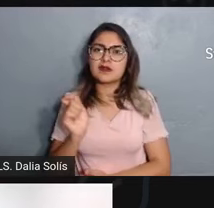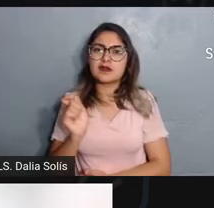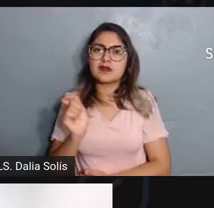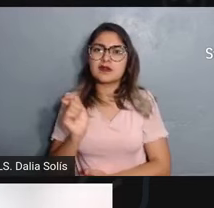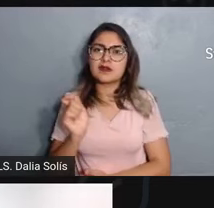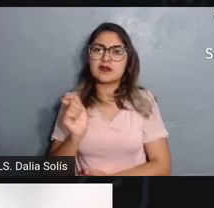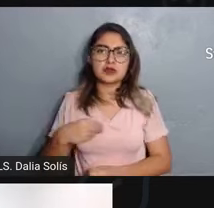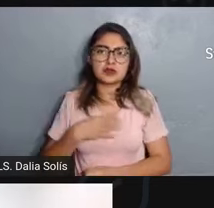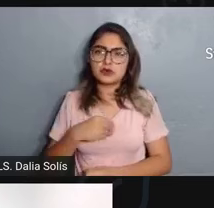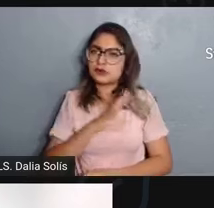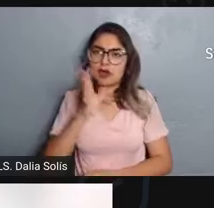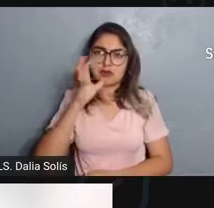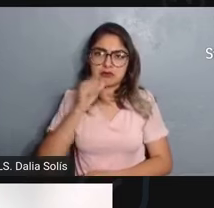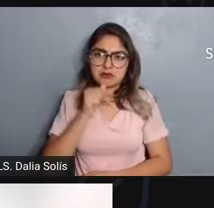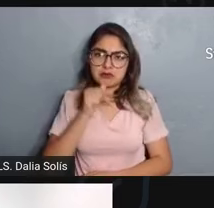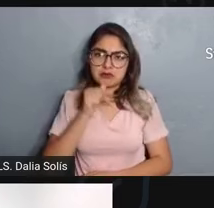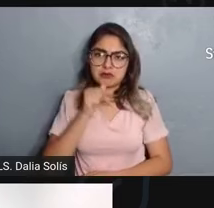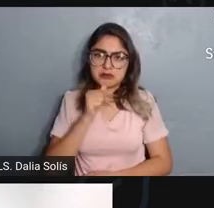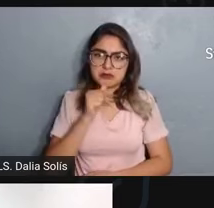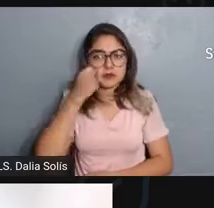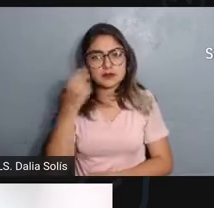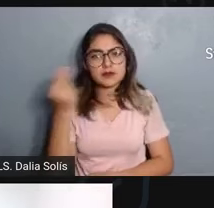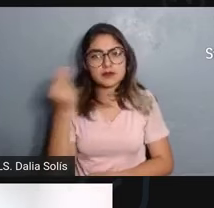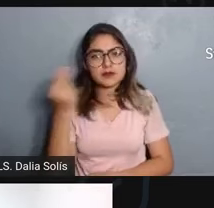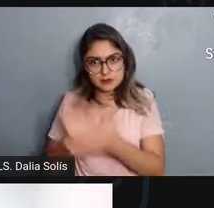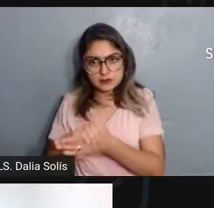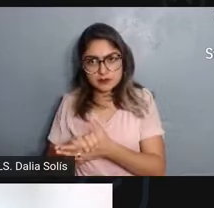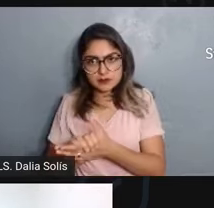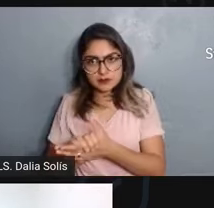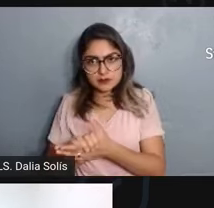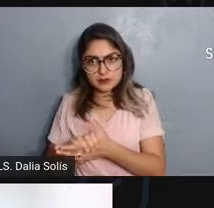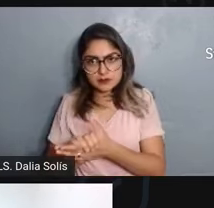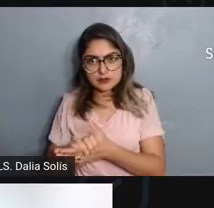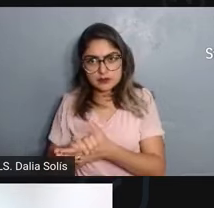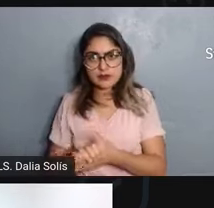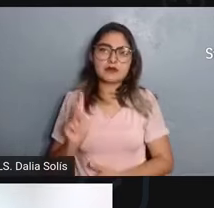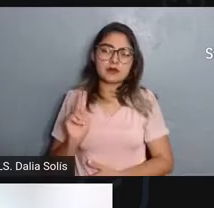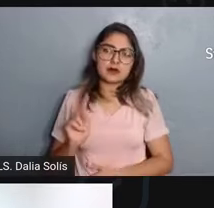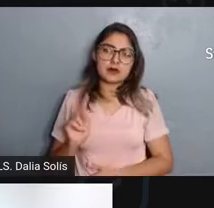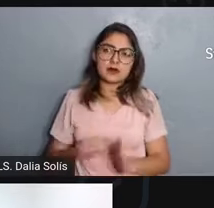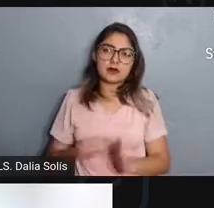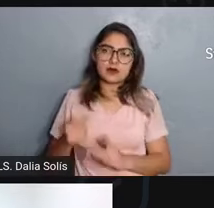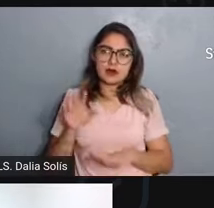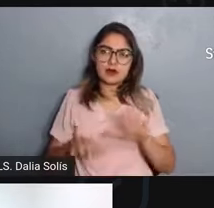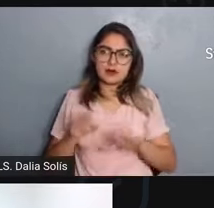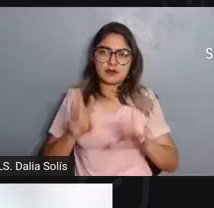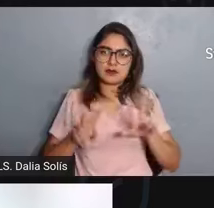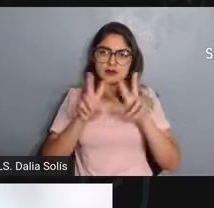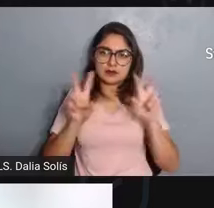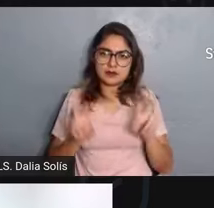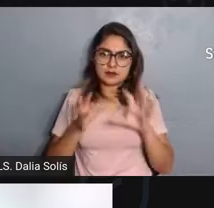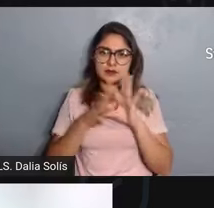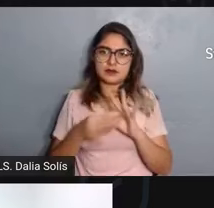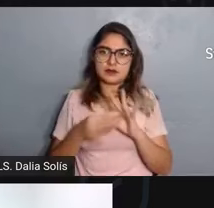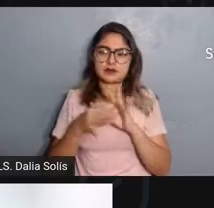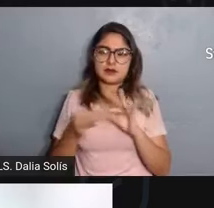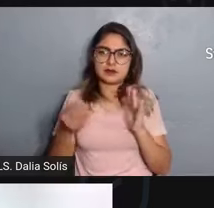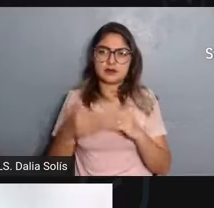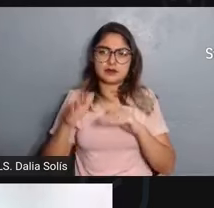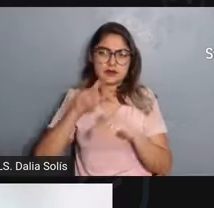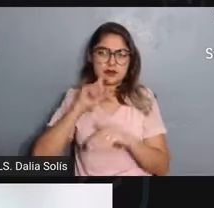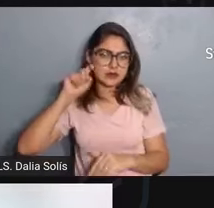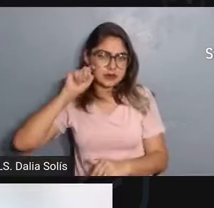hablaban de la sexualidad, específicamente relaciones sexuales para reproducción, pero también para satisfacción.